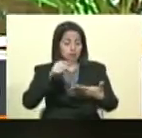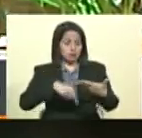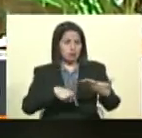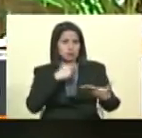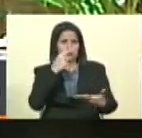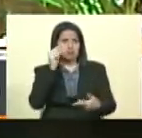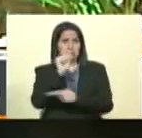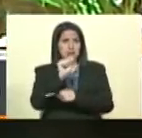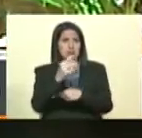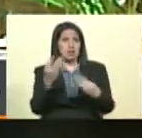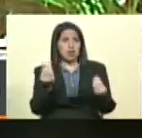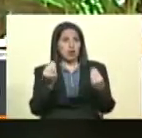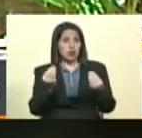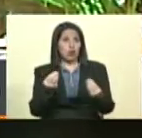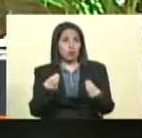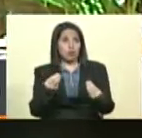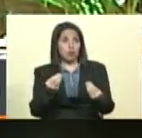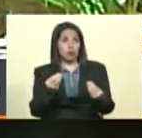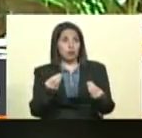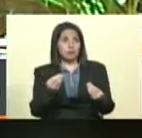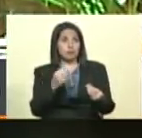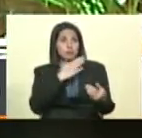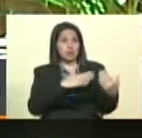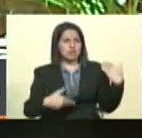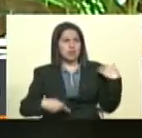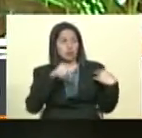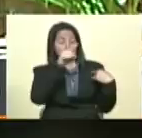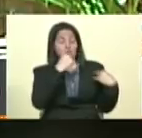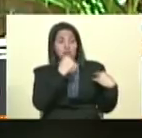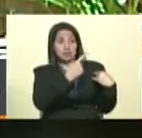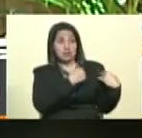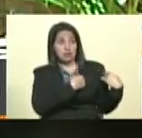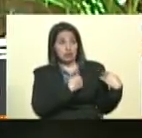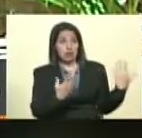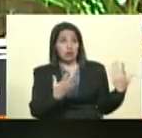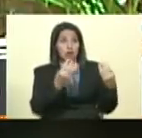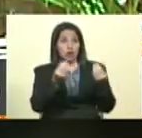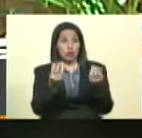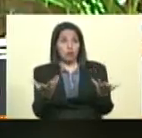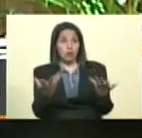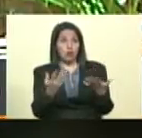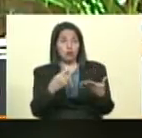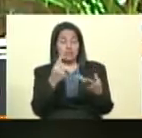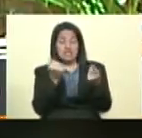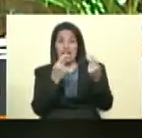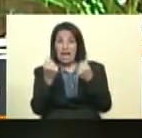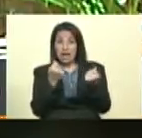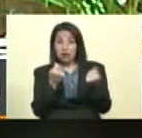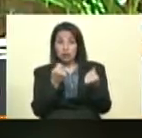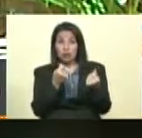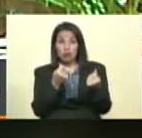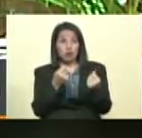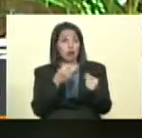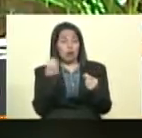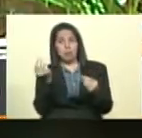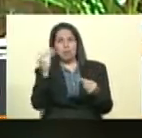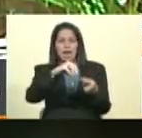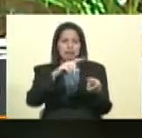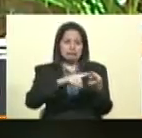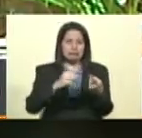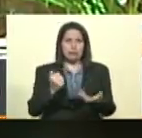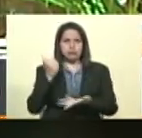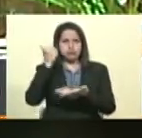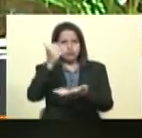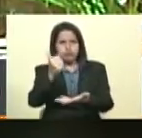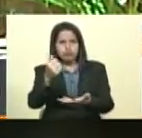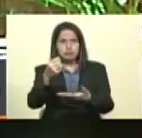usted da no tiene desperdicio realmente, presidente, porque se trata no solamente del salario, sino se trata de un conjunto de beneficios que recogen